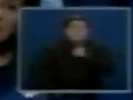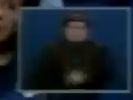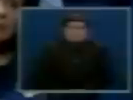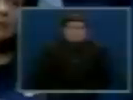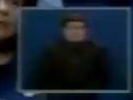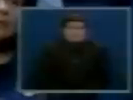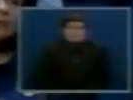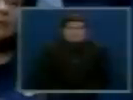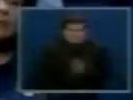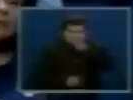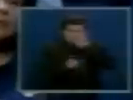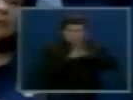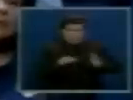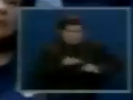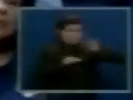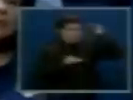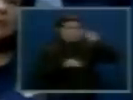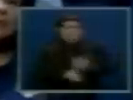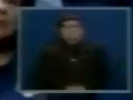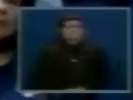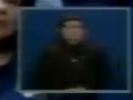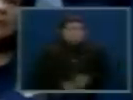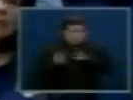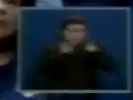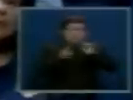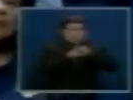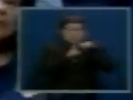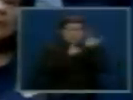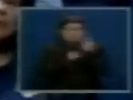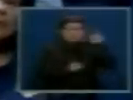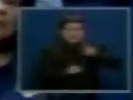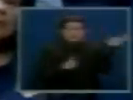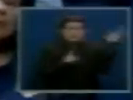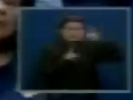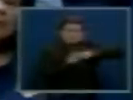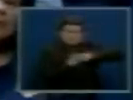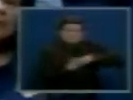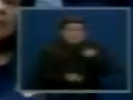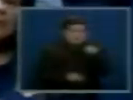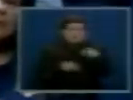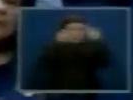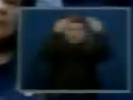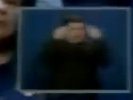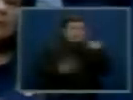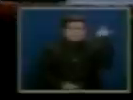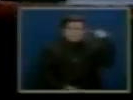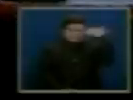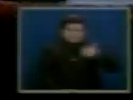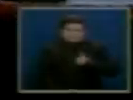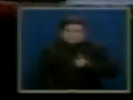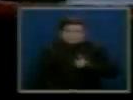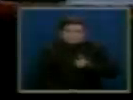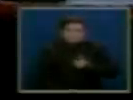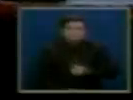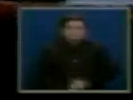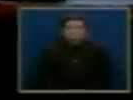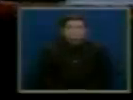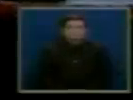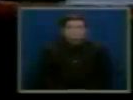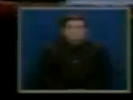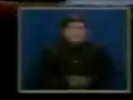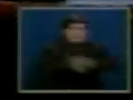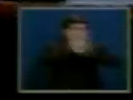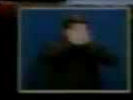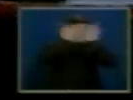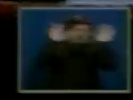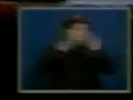mayor compromiso con la Contraloría Social que están obligados a ejercer sobre los presupuestos estatales. Para ser transparentes